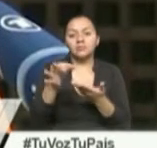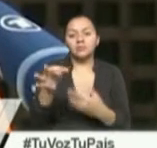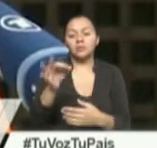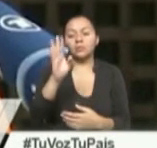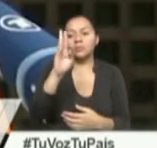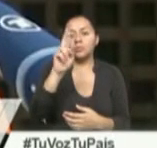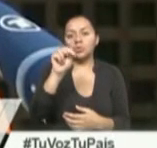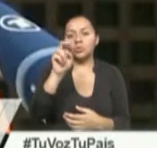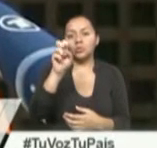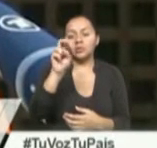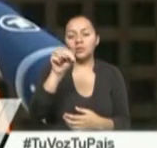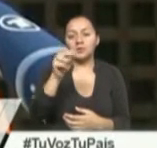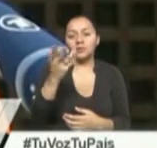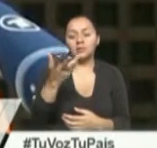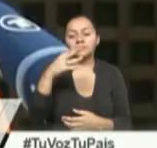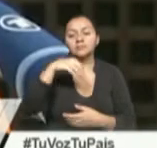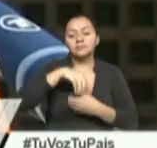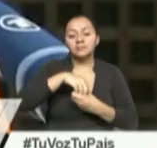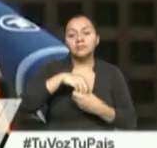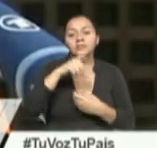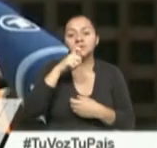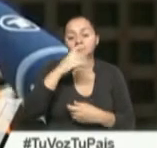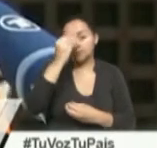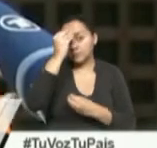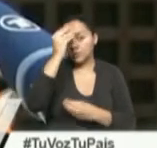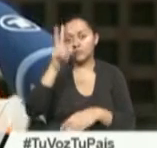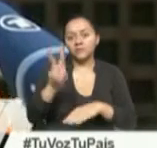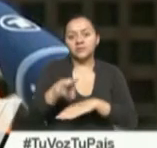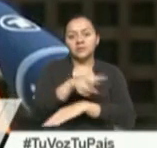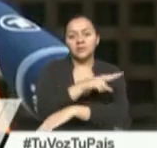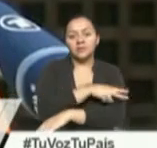Gesundbrunnen, dijo Frauke Koller, portavoz de la fiscalía.